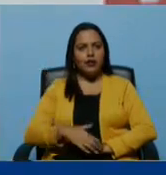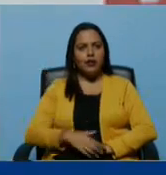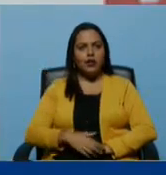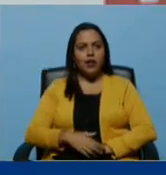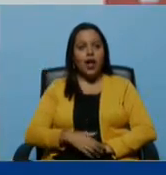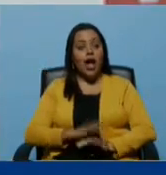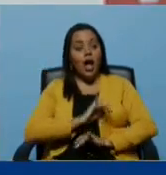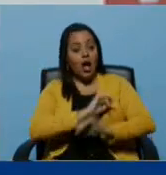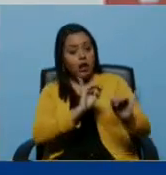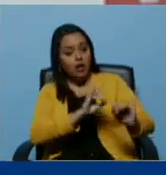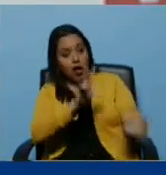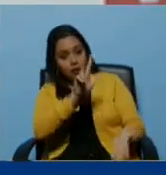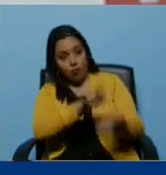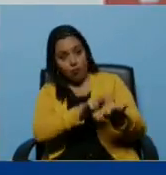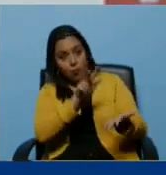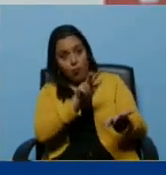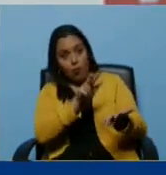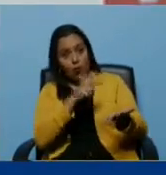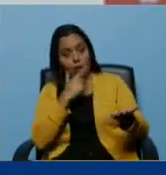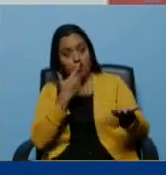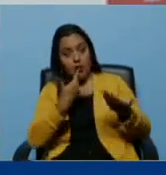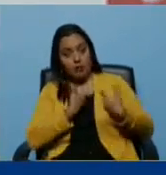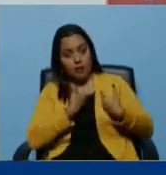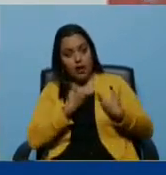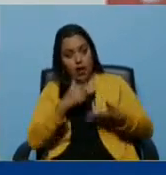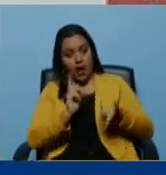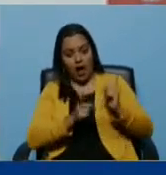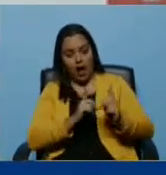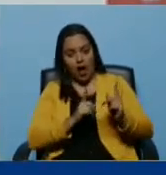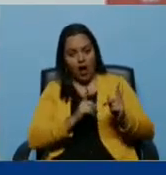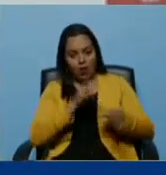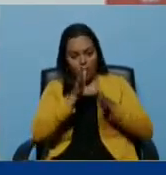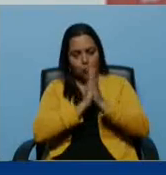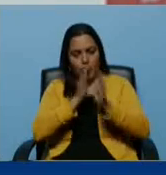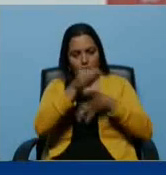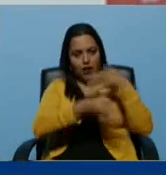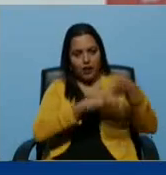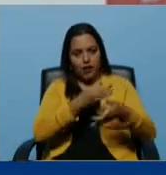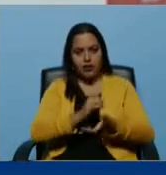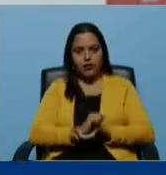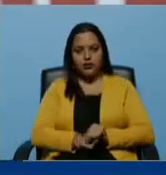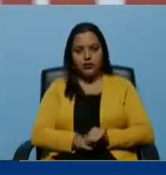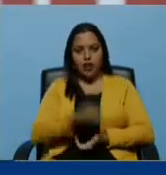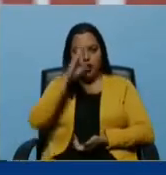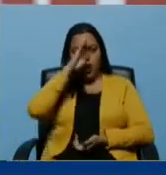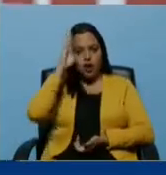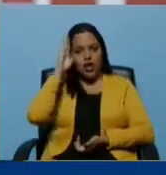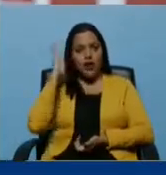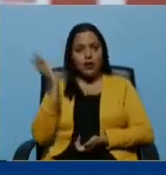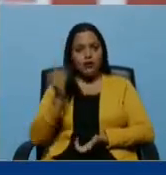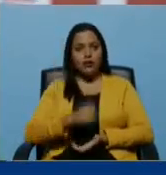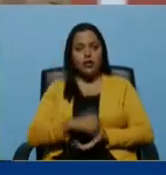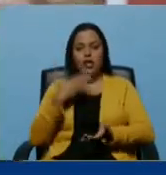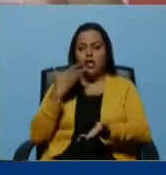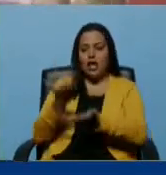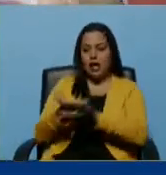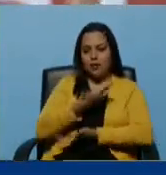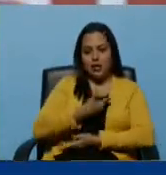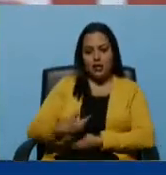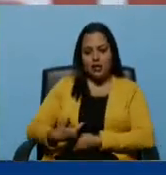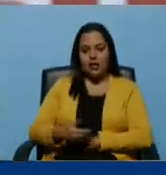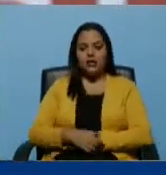Ah, ya se aprobó. Dime ahí, Diosdado, dime algo. Ya Diosdado de... Cabello. Gracias, señor presidente. Ya